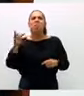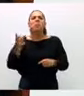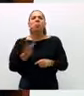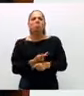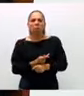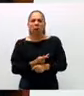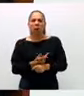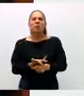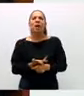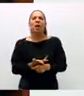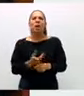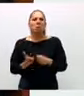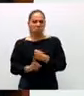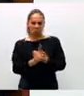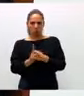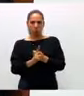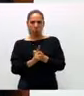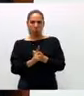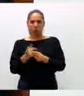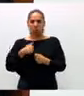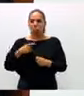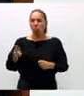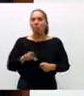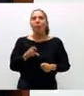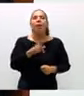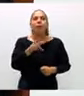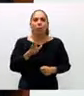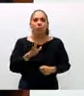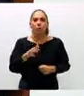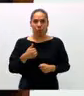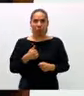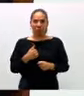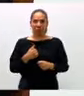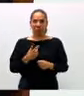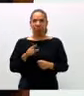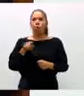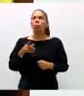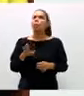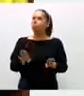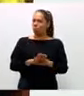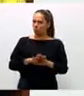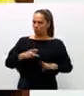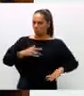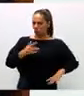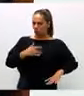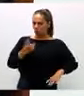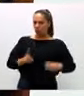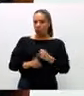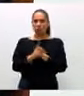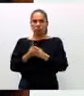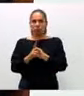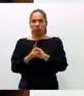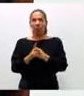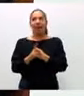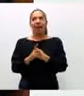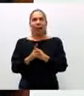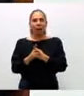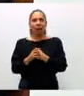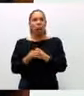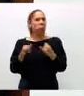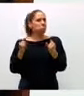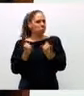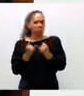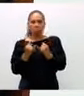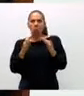lo podemos poner muy simple en nuestras relaciones interpersonales en casa, con los hijos, las hijas, con